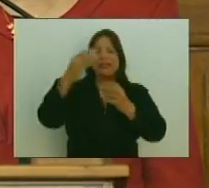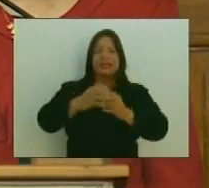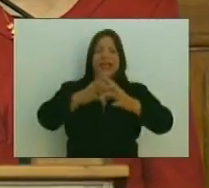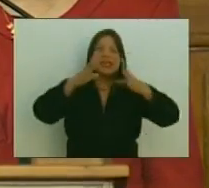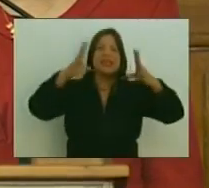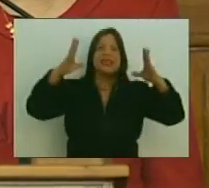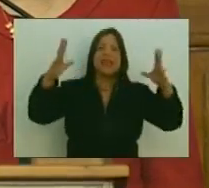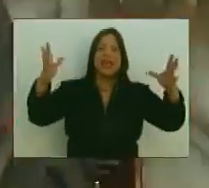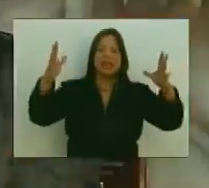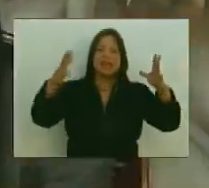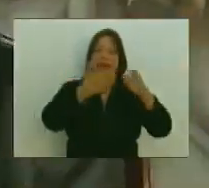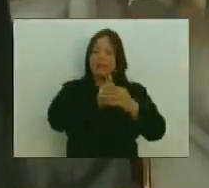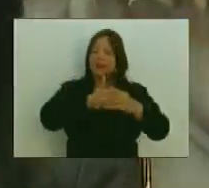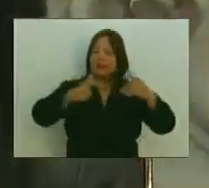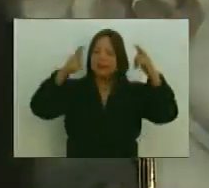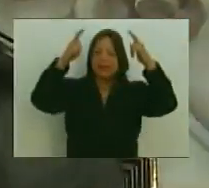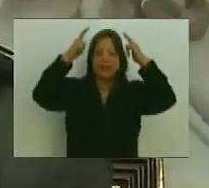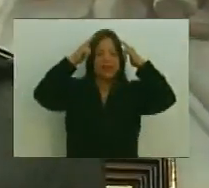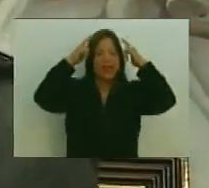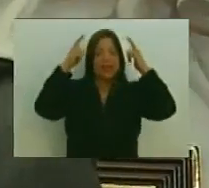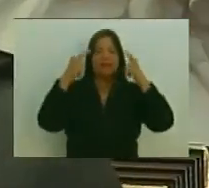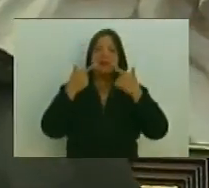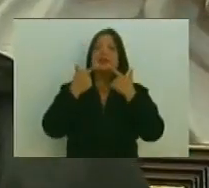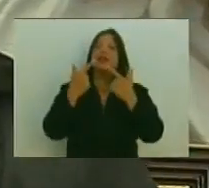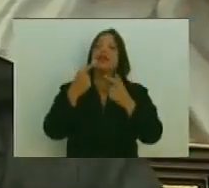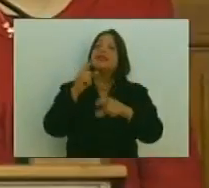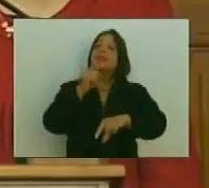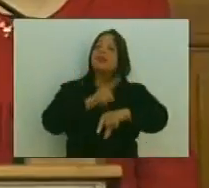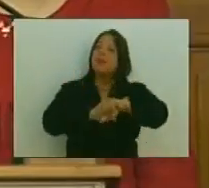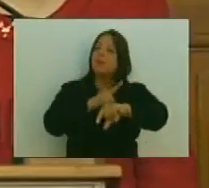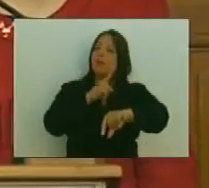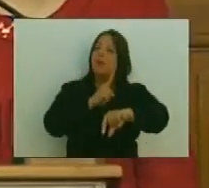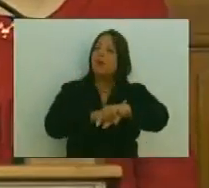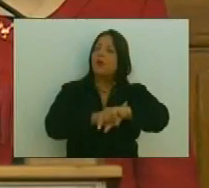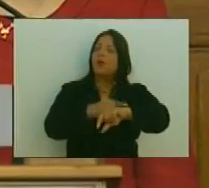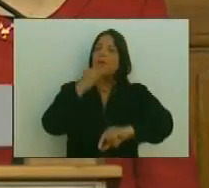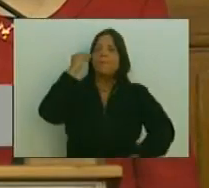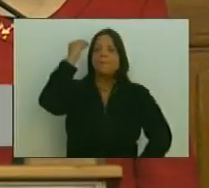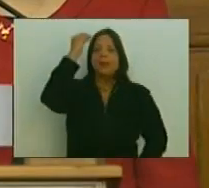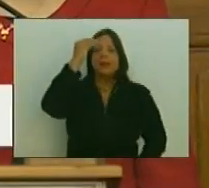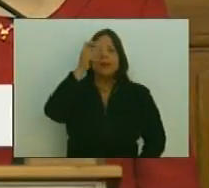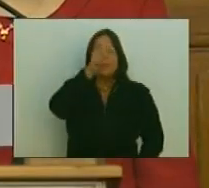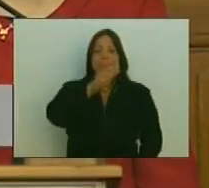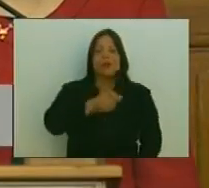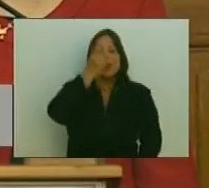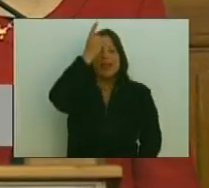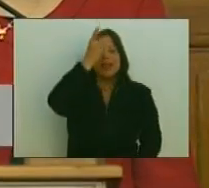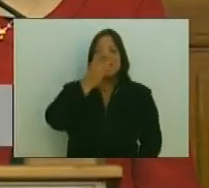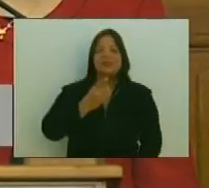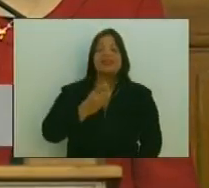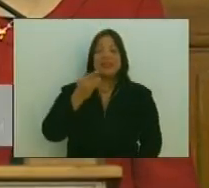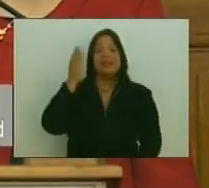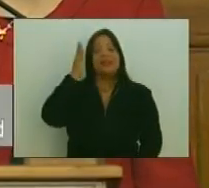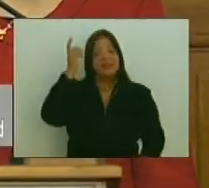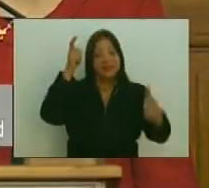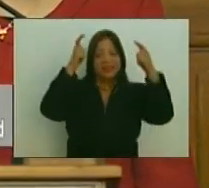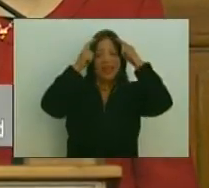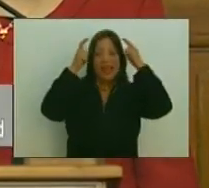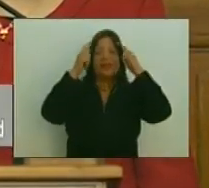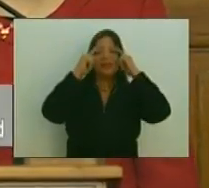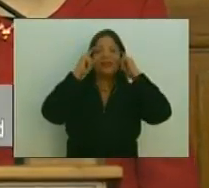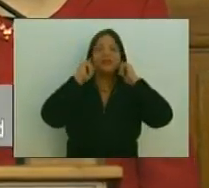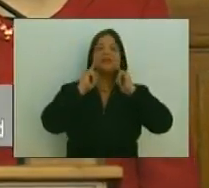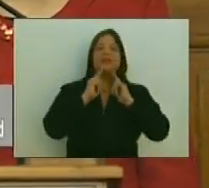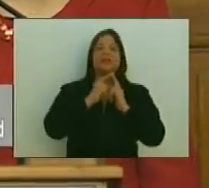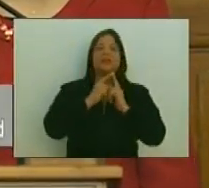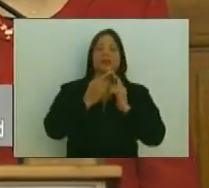gigante que se tomó ese tiempo en pensar en las personas con discapacidad. Con